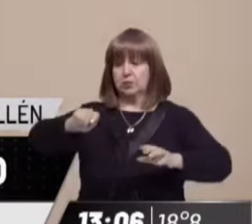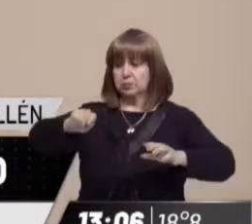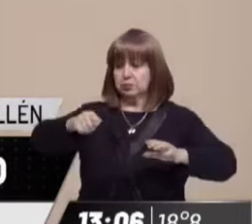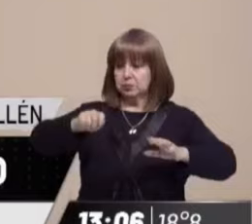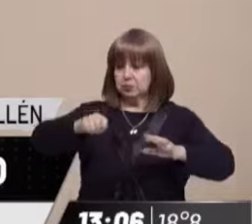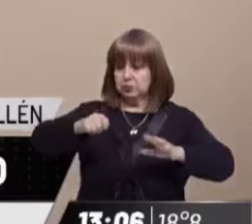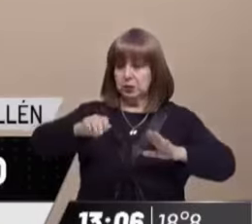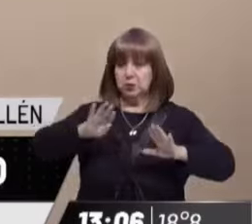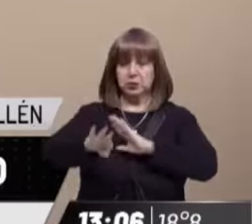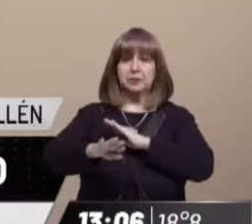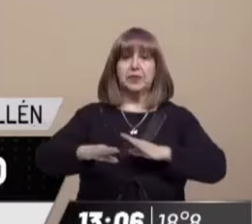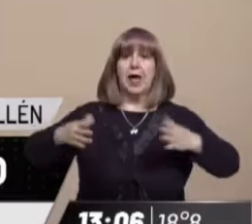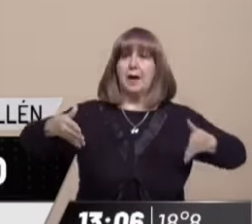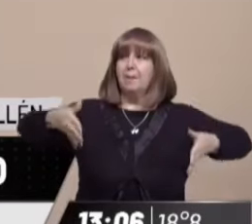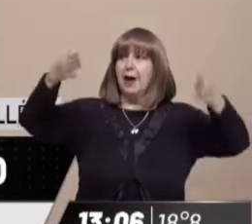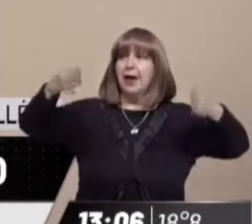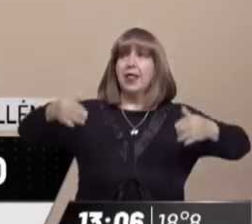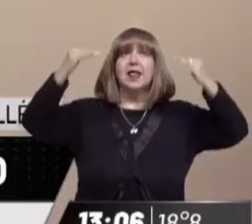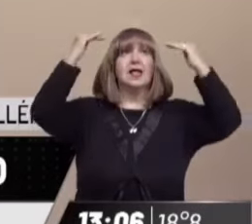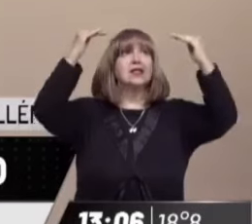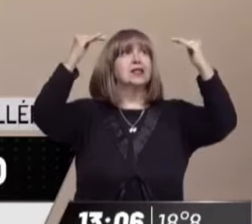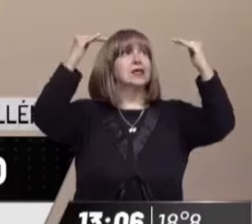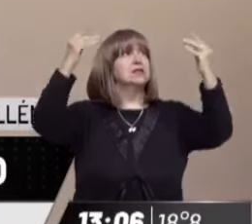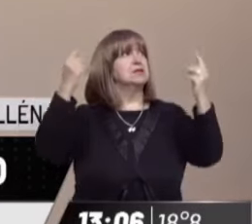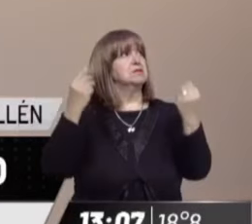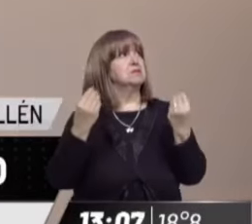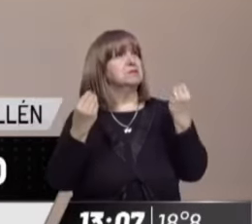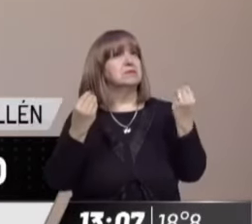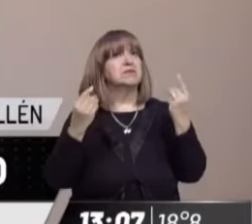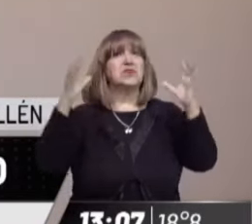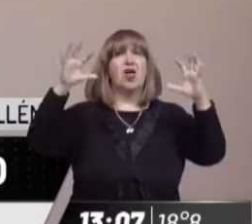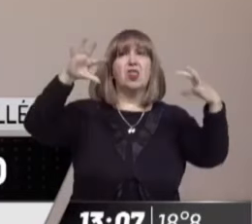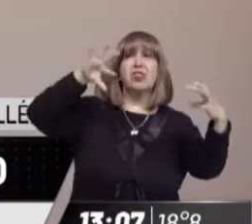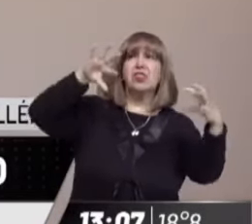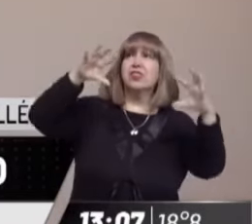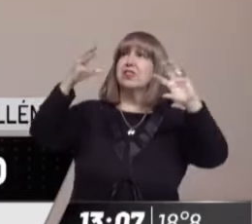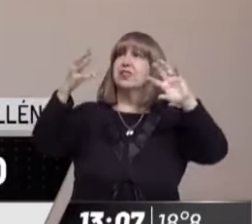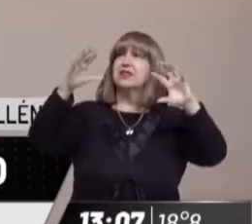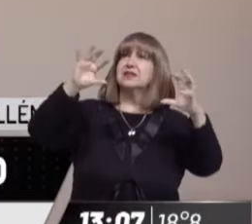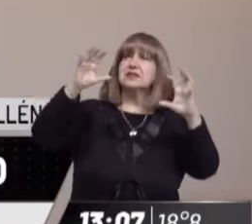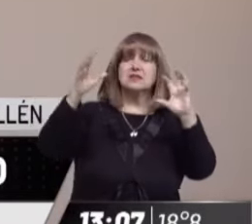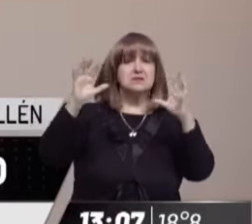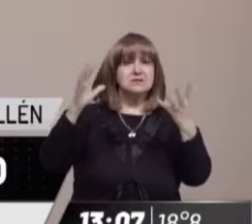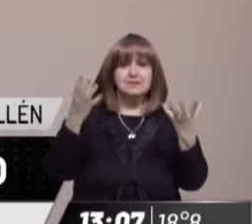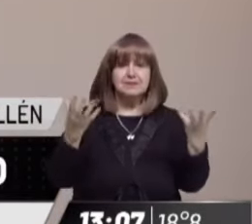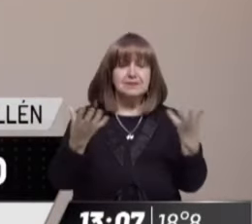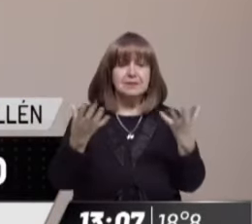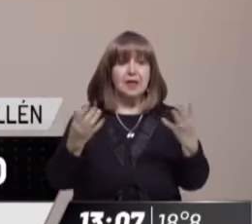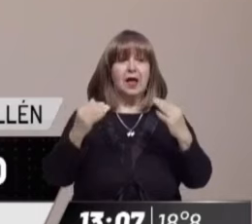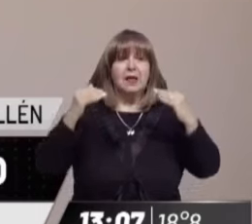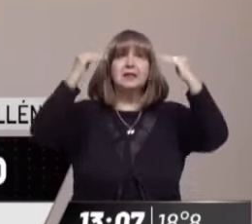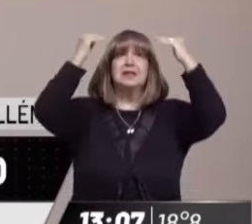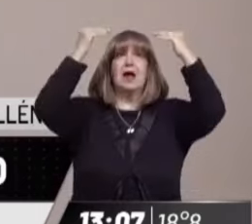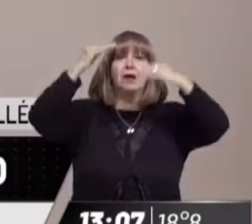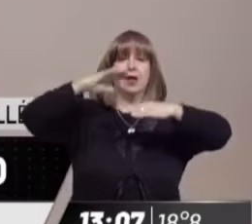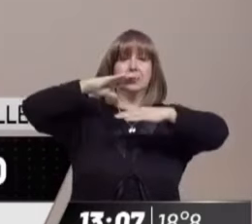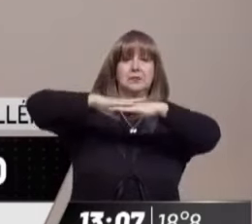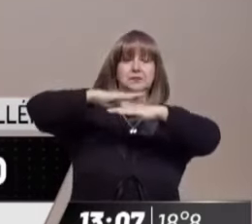mientras que las paredes y techos mostraban todos deformaciones. También se puede observar cómo las tablas del techo